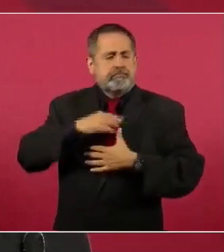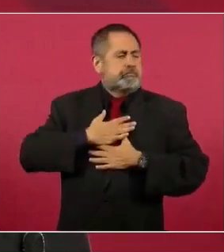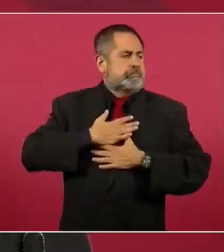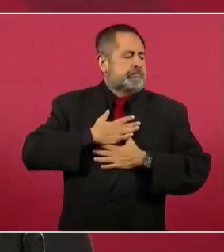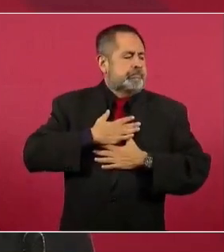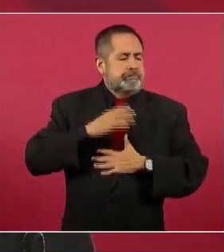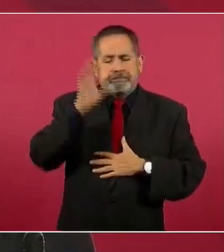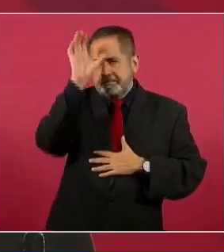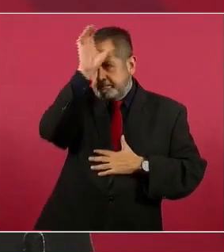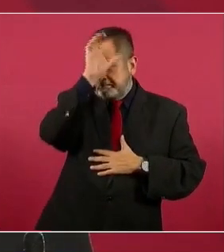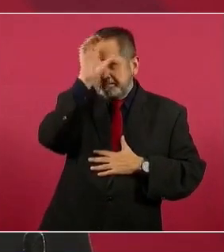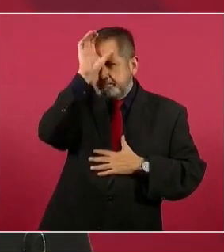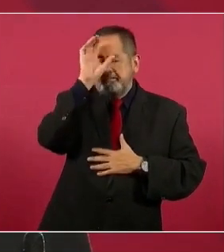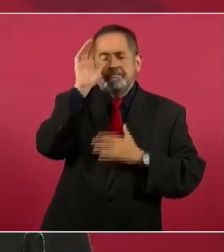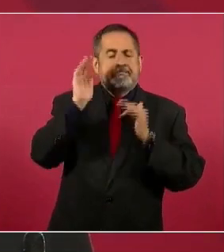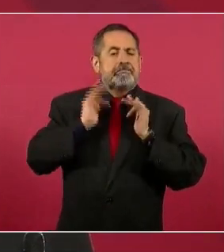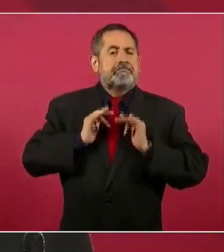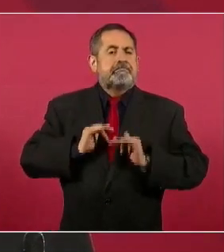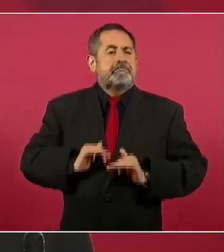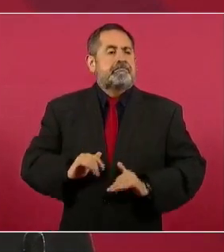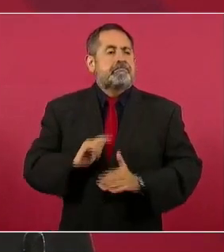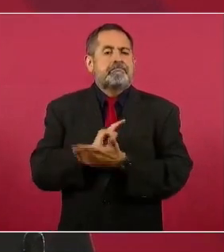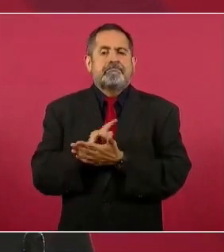nuestra conciencia,